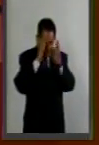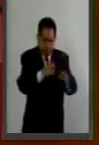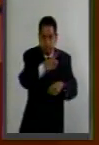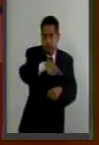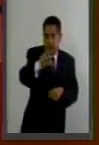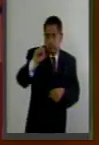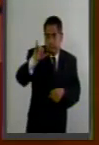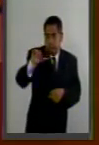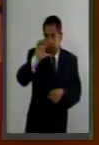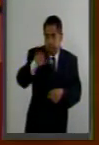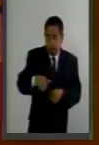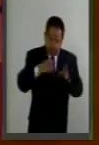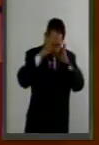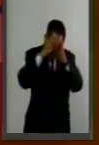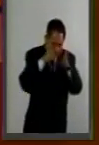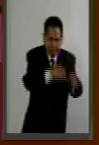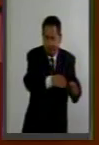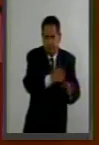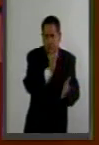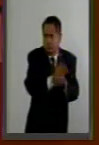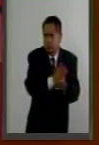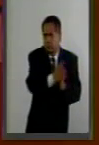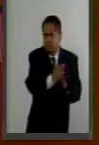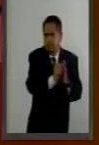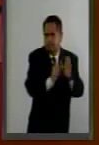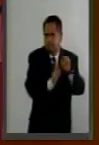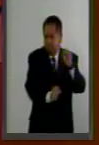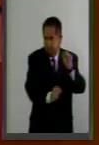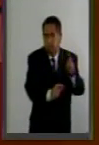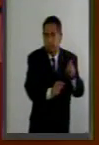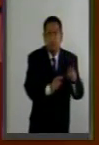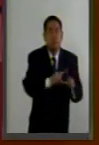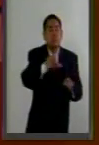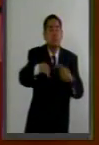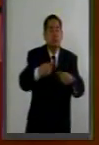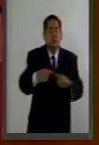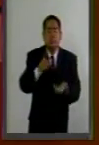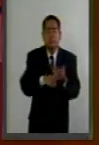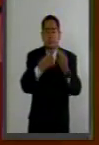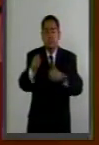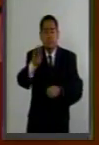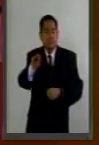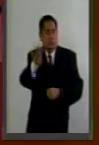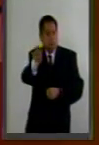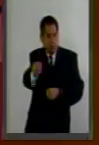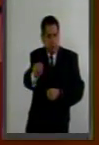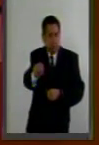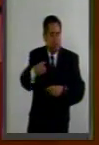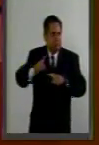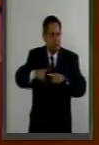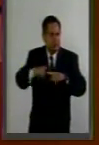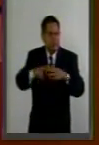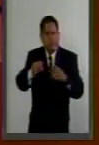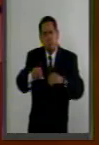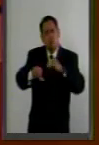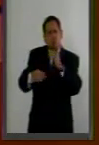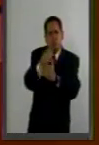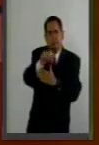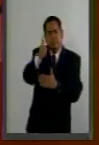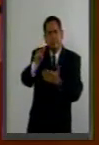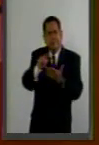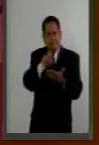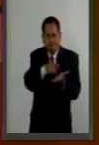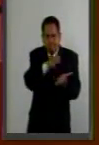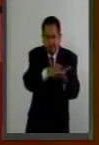especialización de la Suprema Corte de Justicia. En 1999 se presentaron nuevas reformas